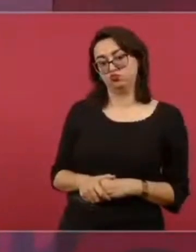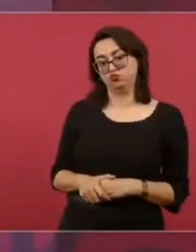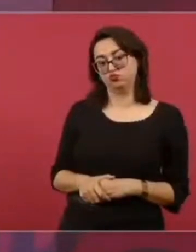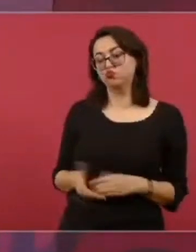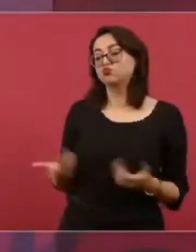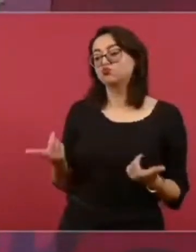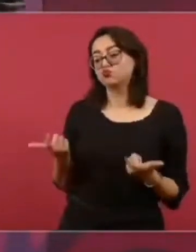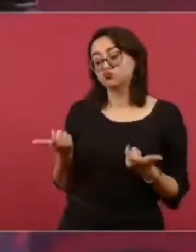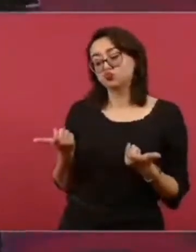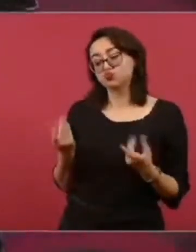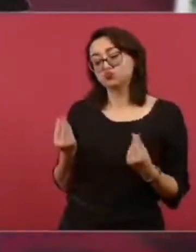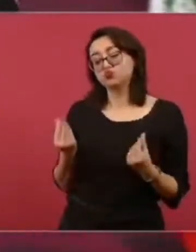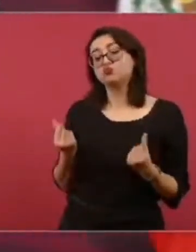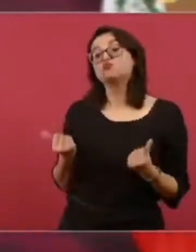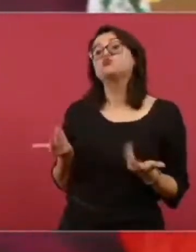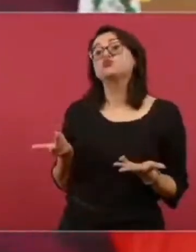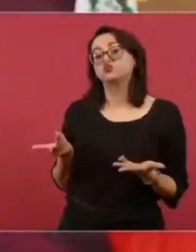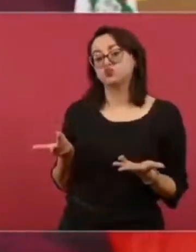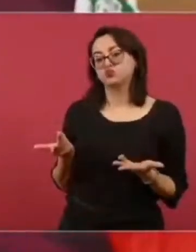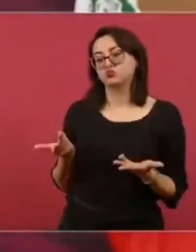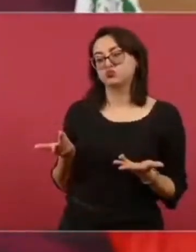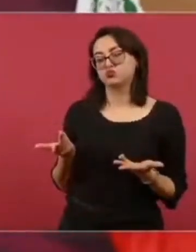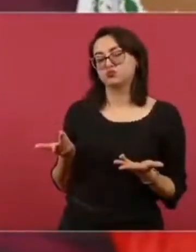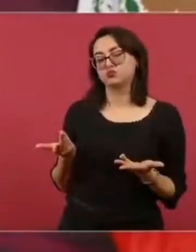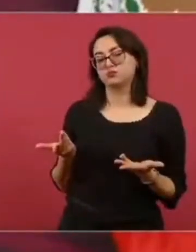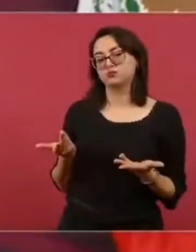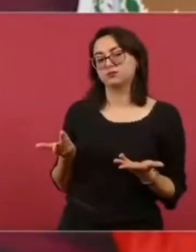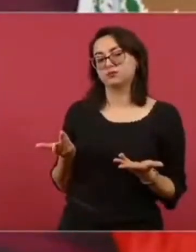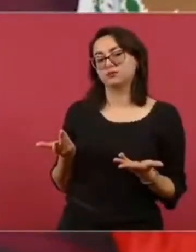¿De a cómo va a ser?